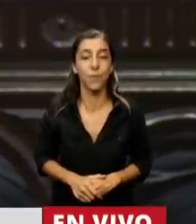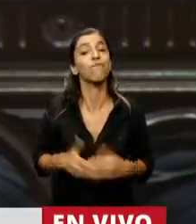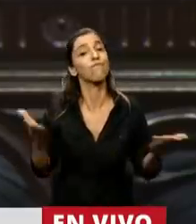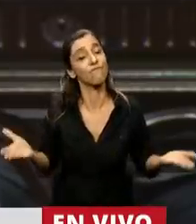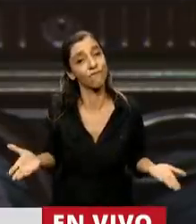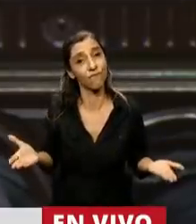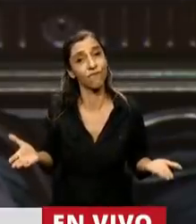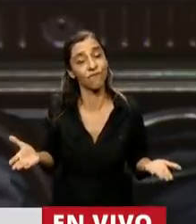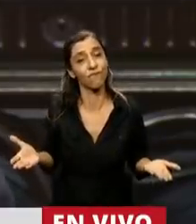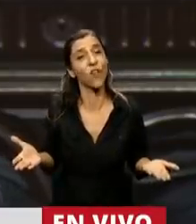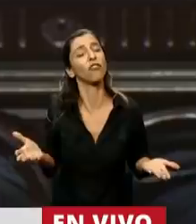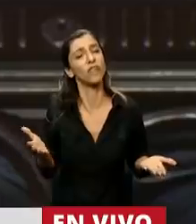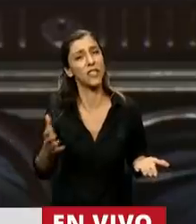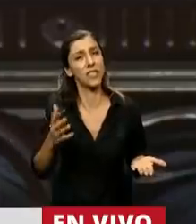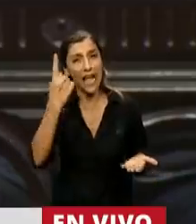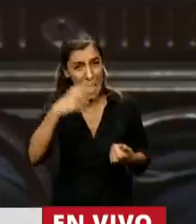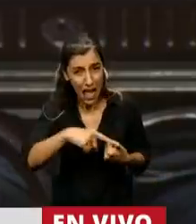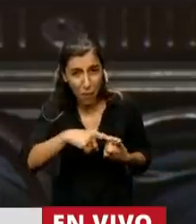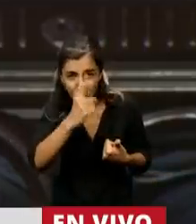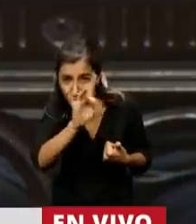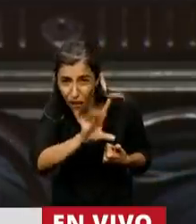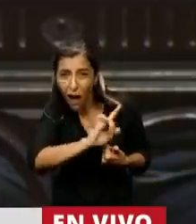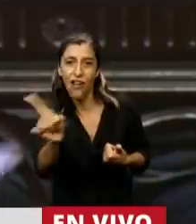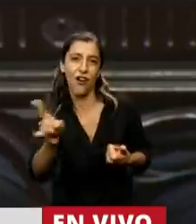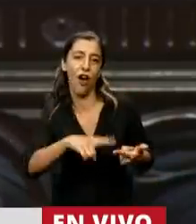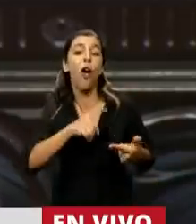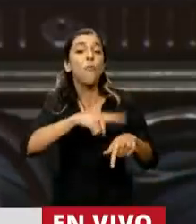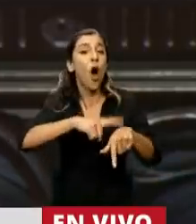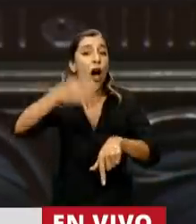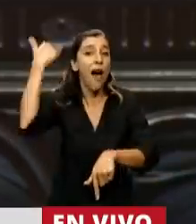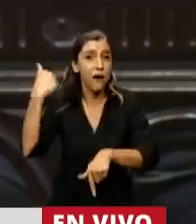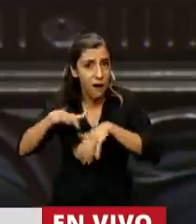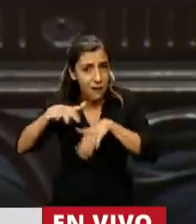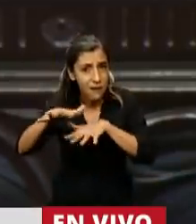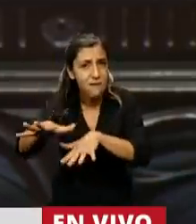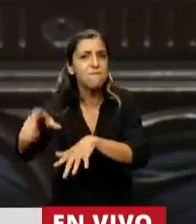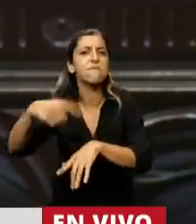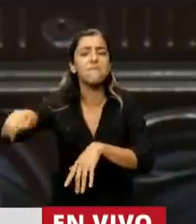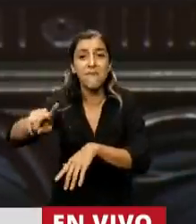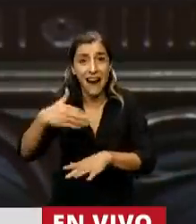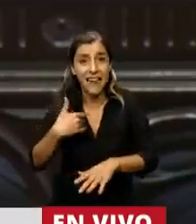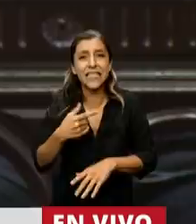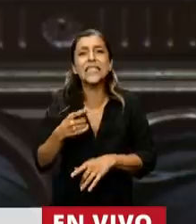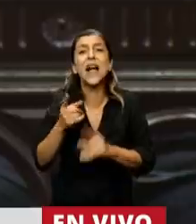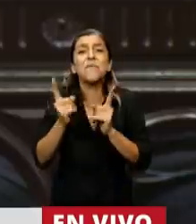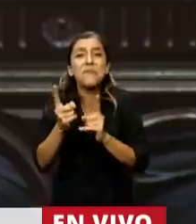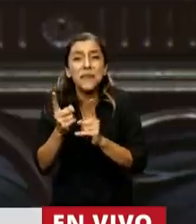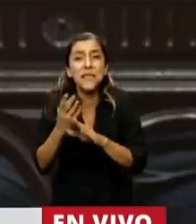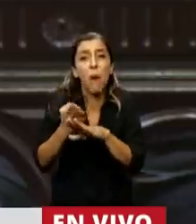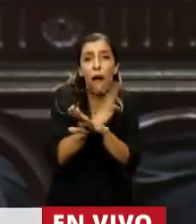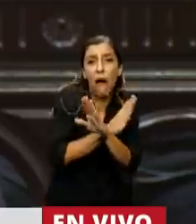entonces no sólo eso sino sólo fue una marcha una marcha que contó con espionaje previo